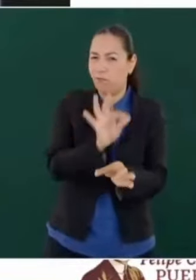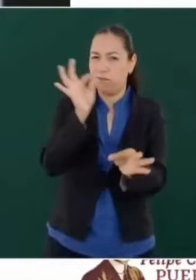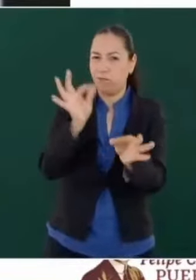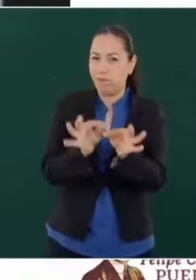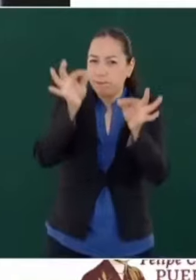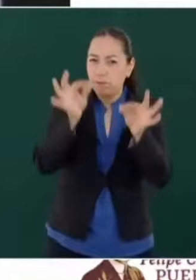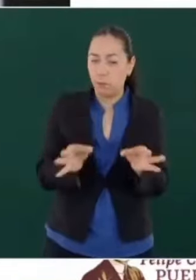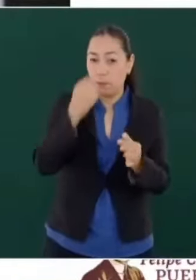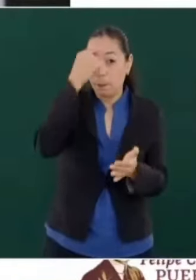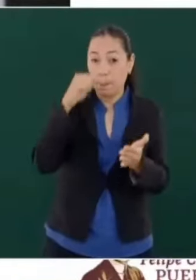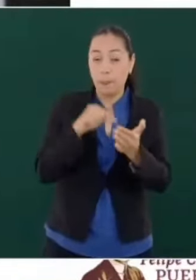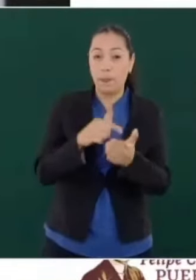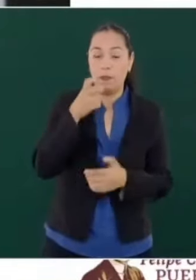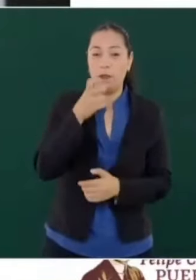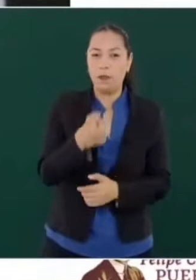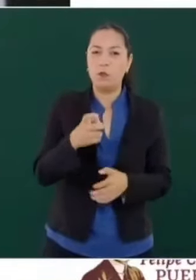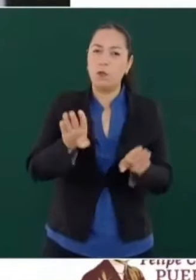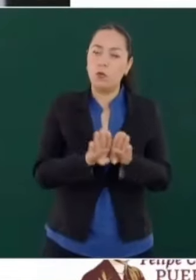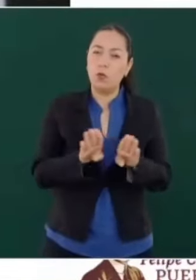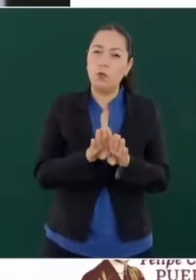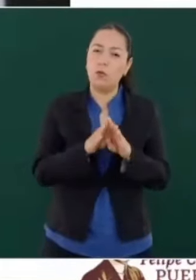Créanme que la entrega a México